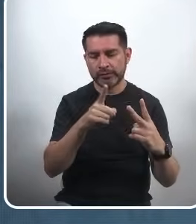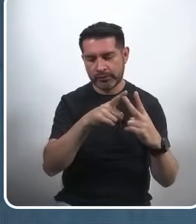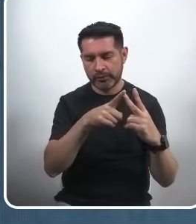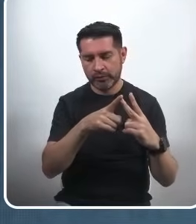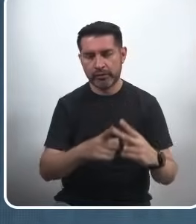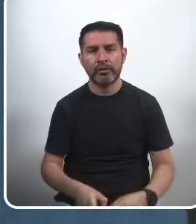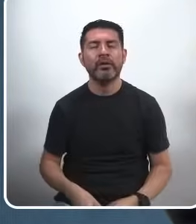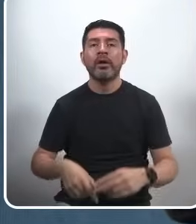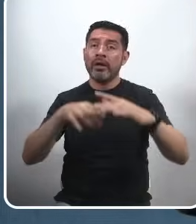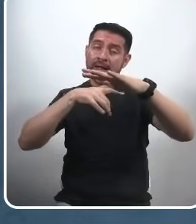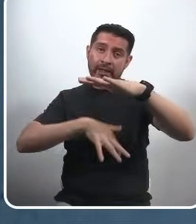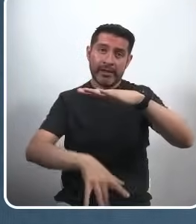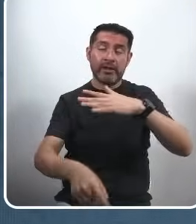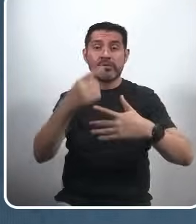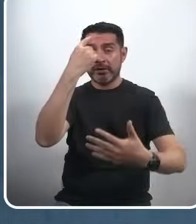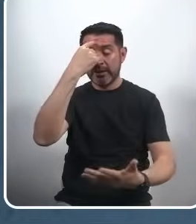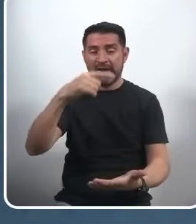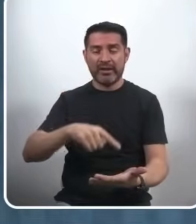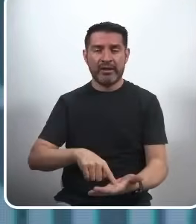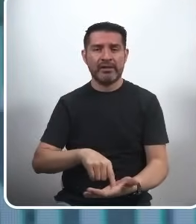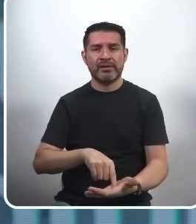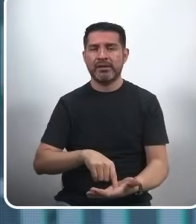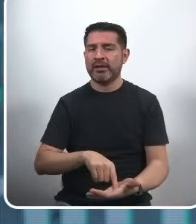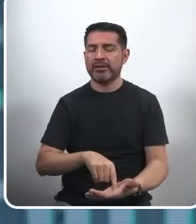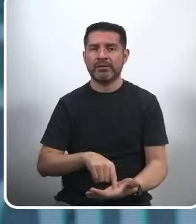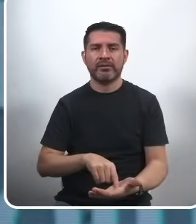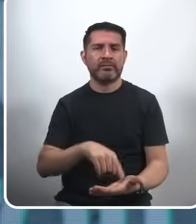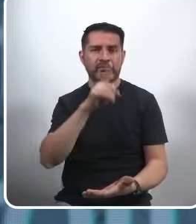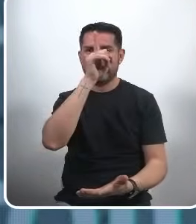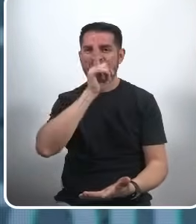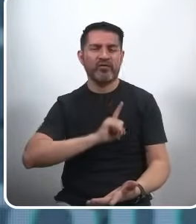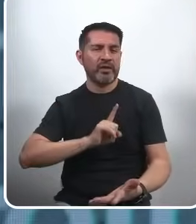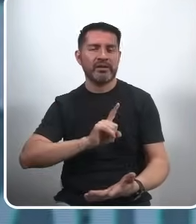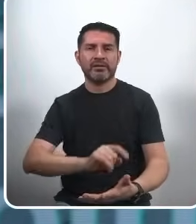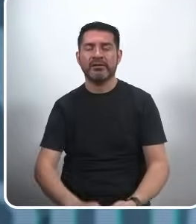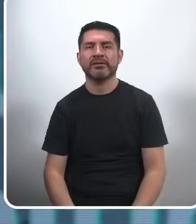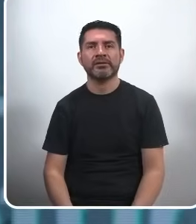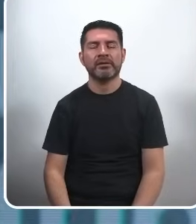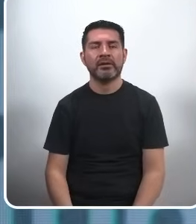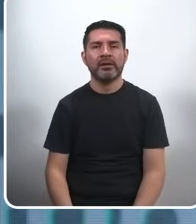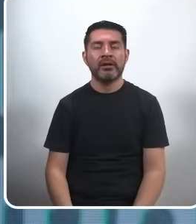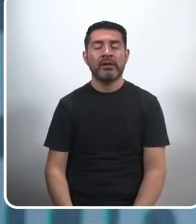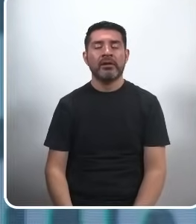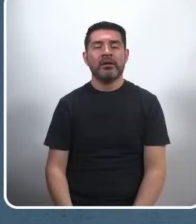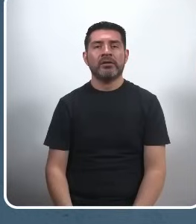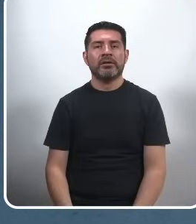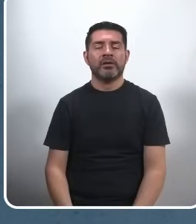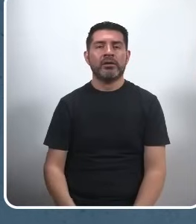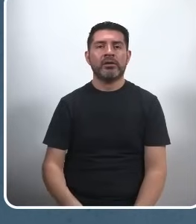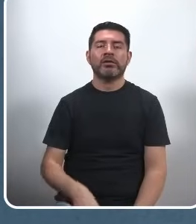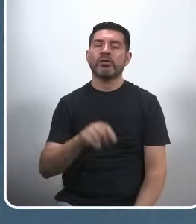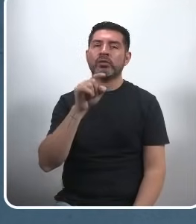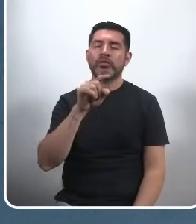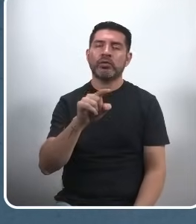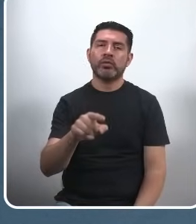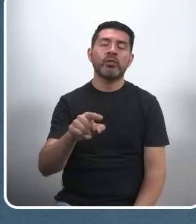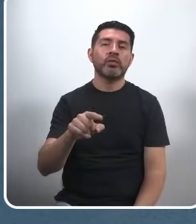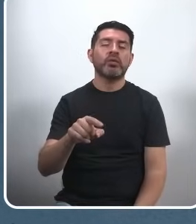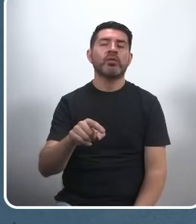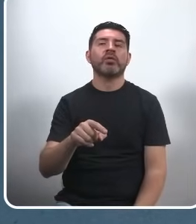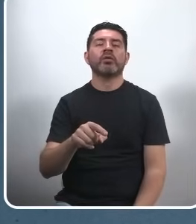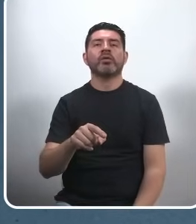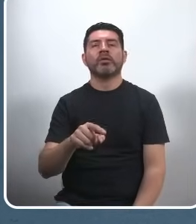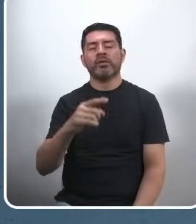la raíz de creencias falsas. Creencias falsas. Lo que crees de Dios, de